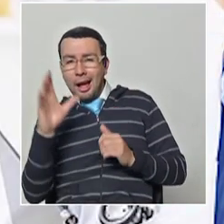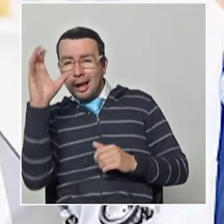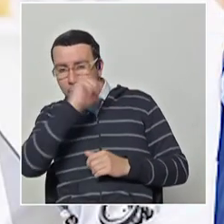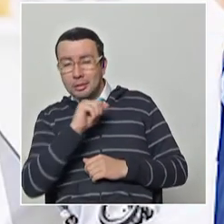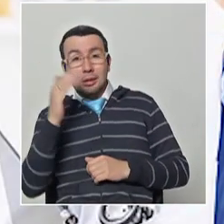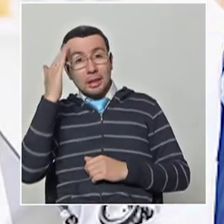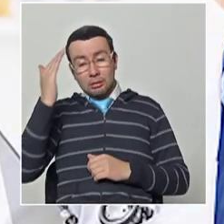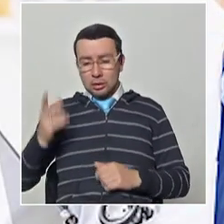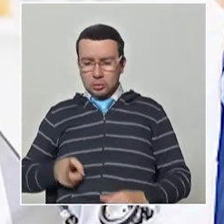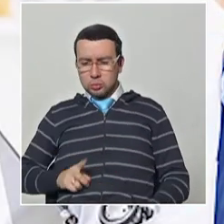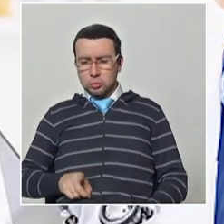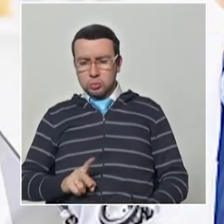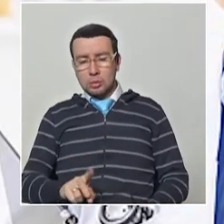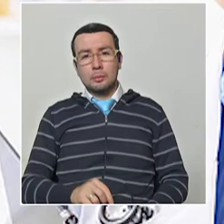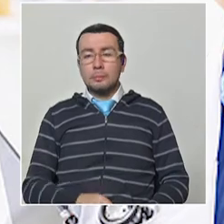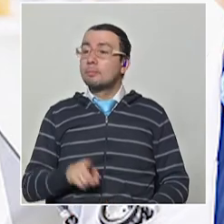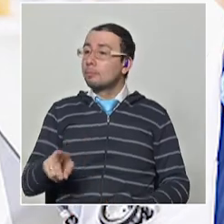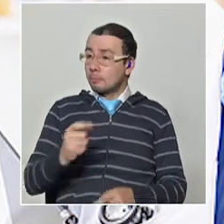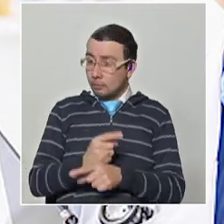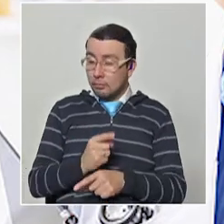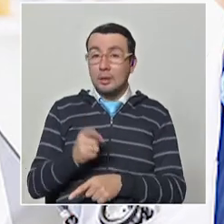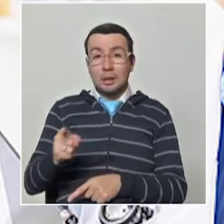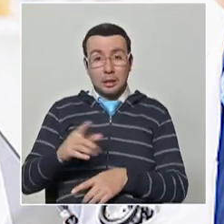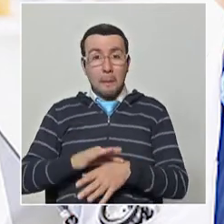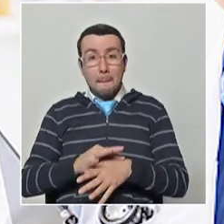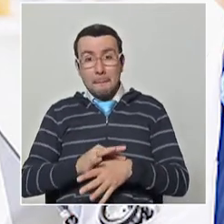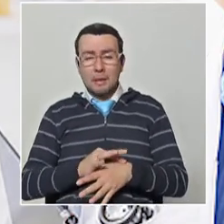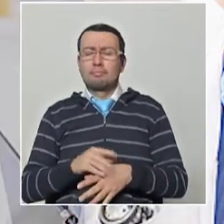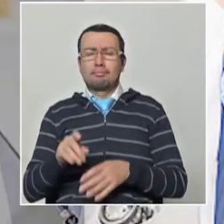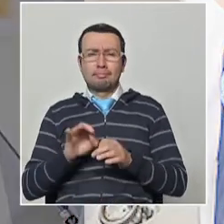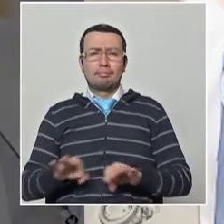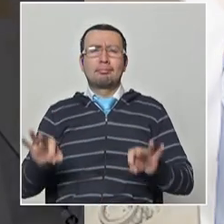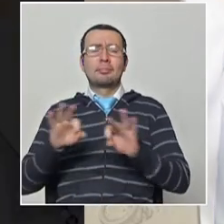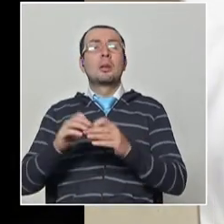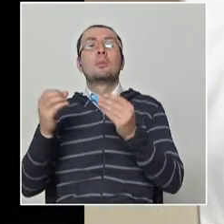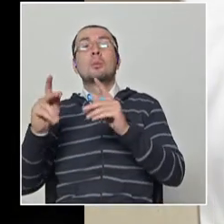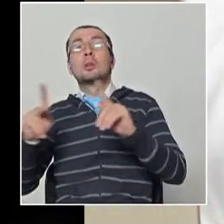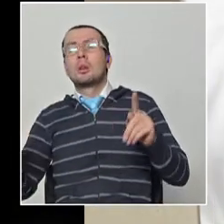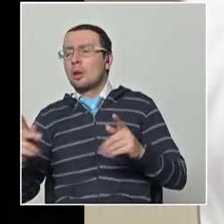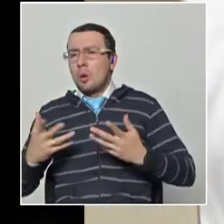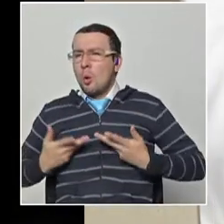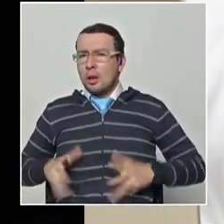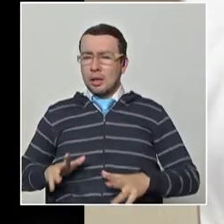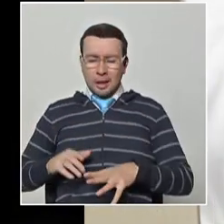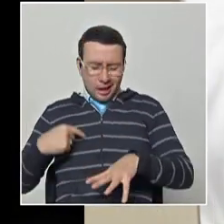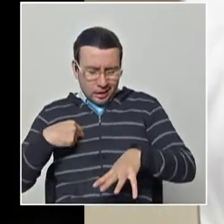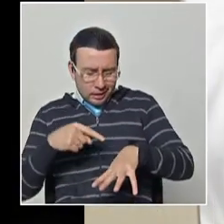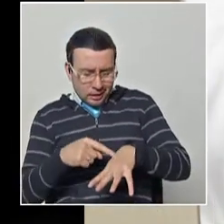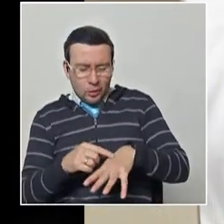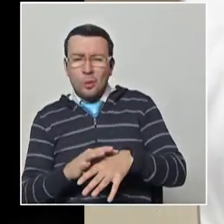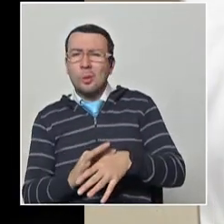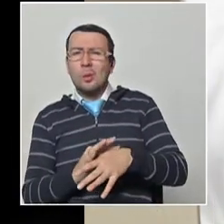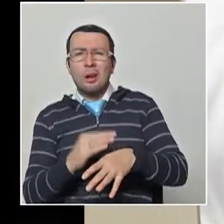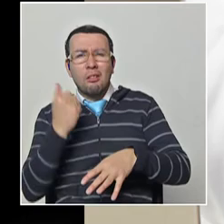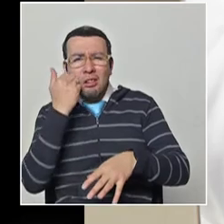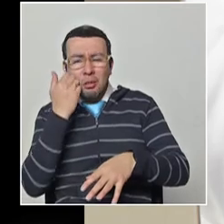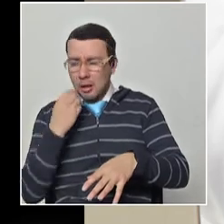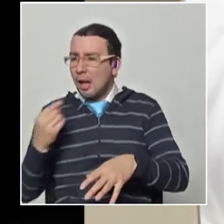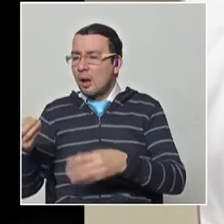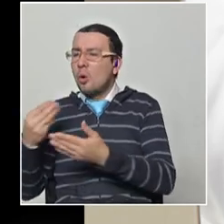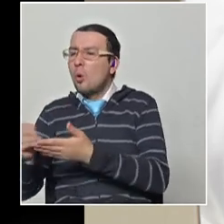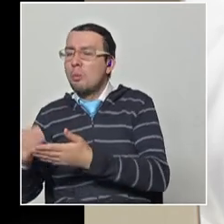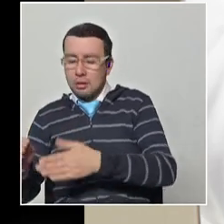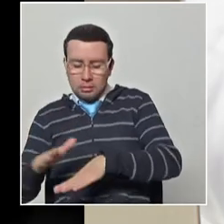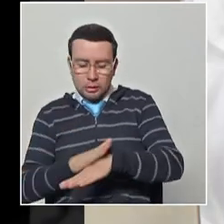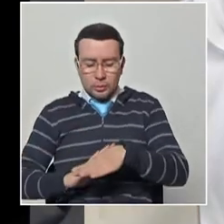de la piel campeón porque nos llegan personas que están comprando cualquier cremita porque tengo una dermatitis y